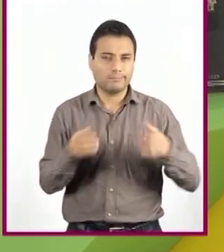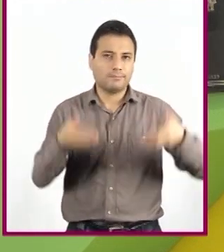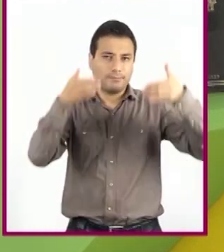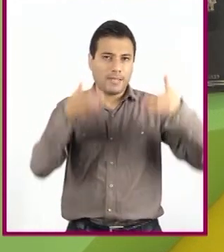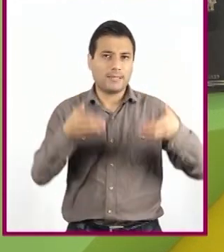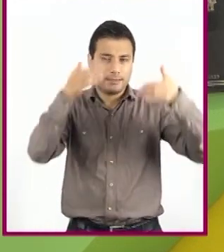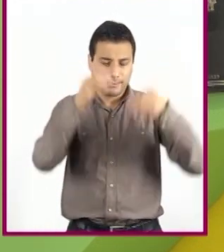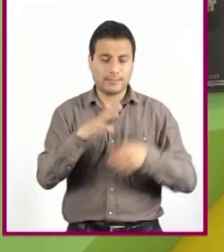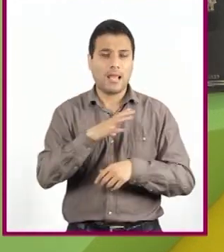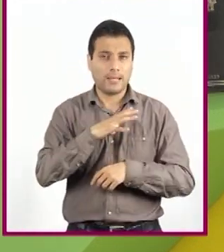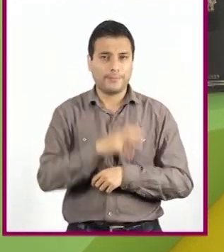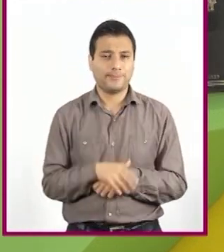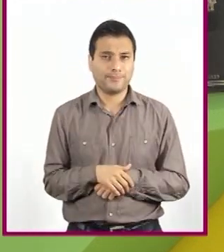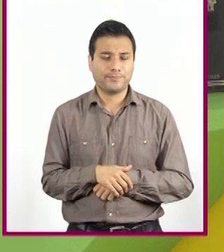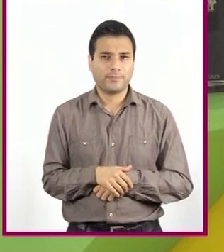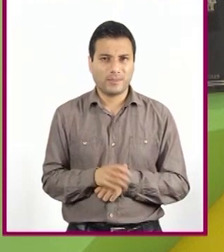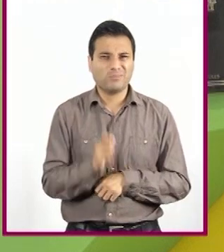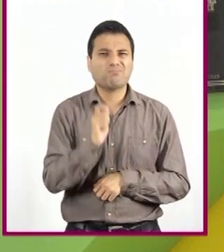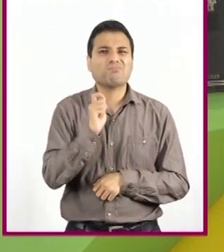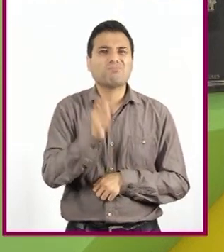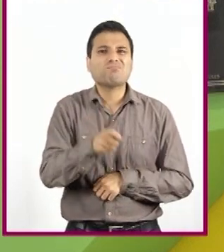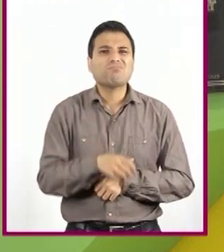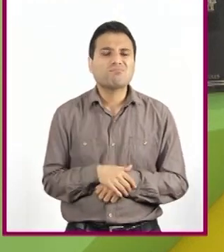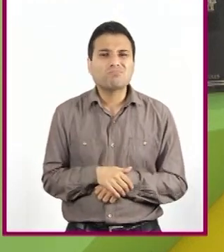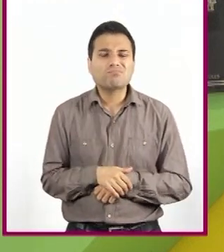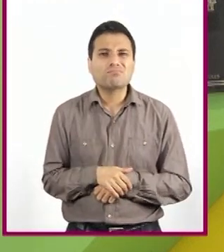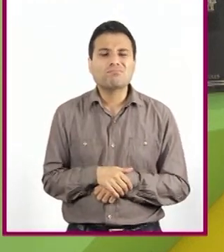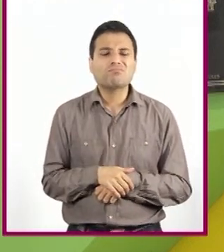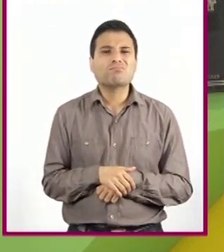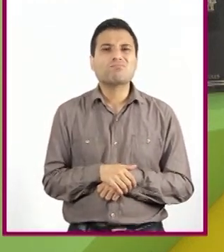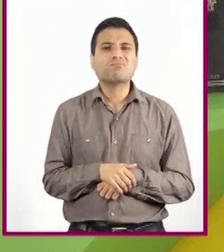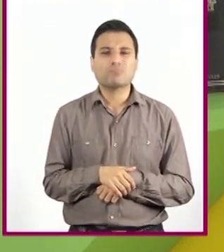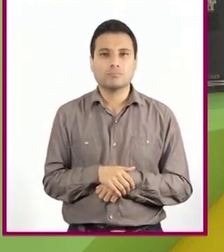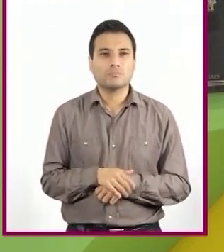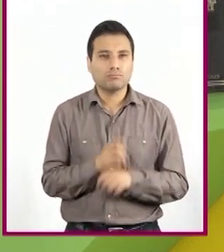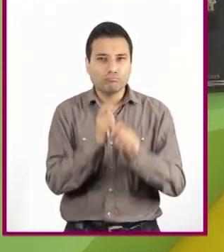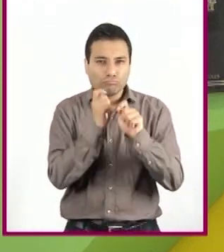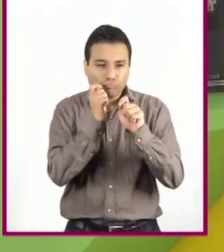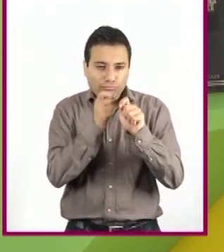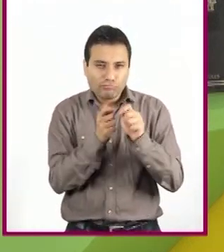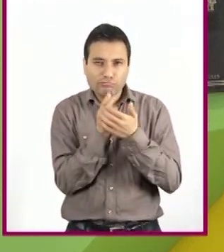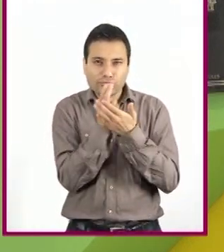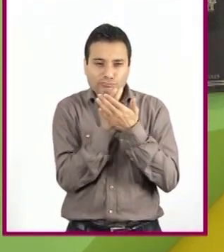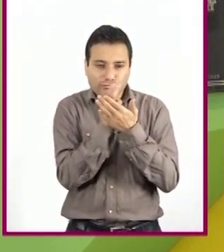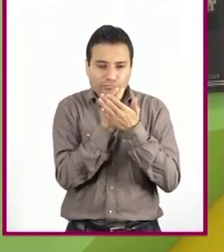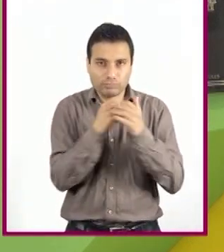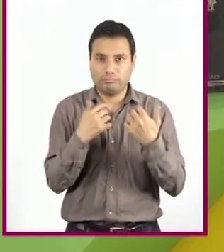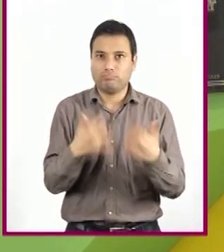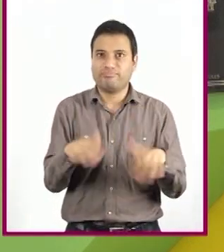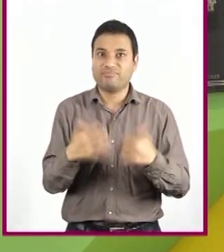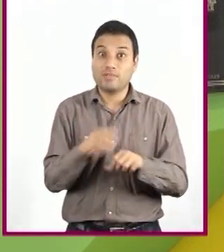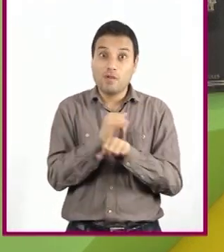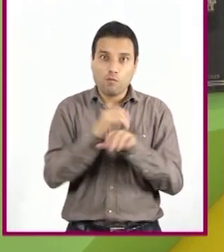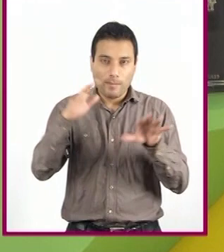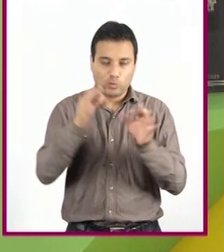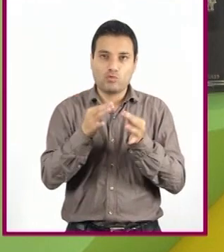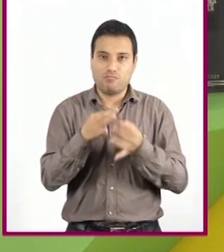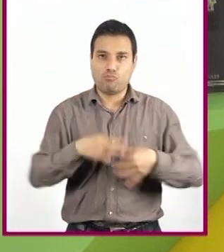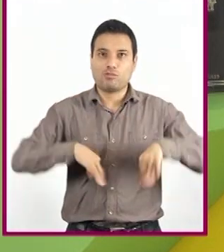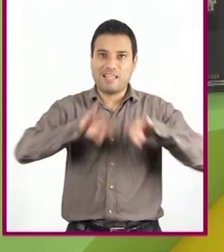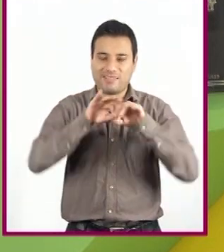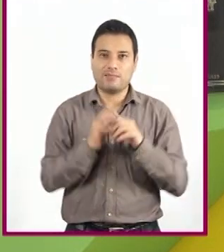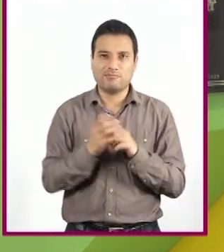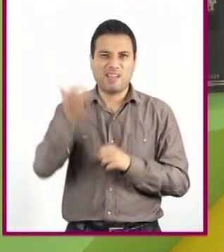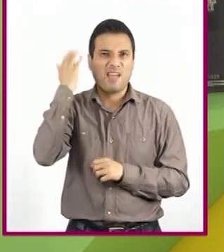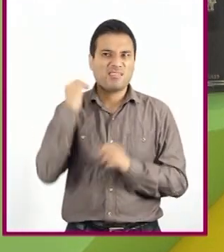de la cancha. Se trata de tableros cuyas composiciones nos proporcionan valiosos datos sobre las